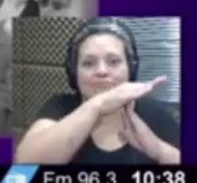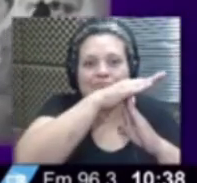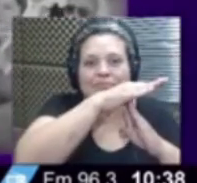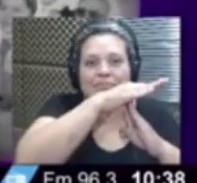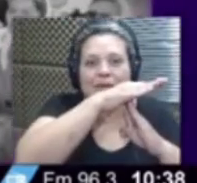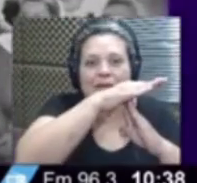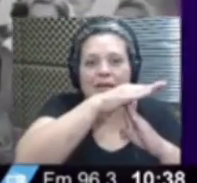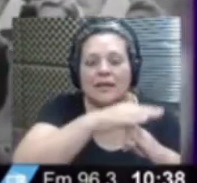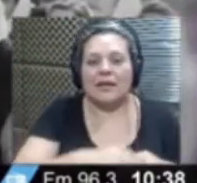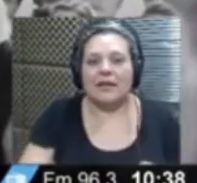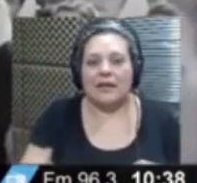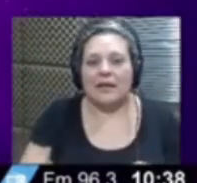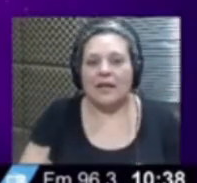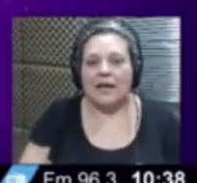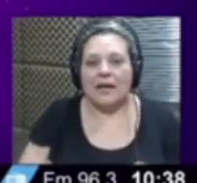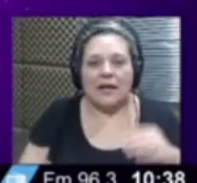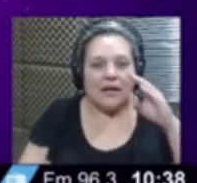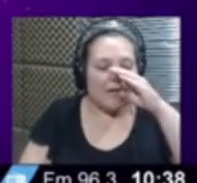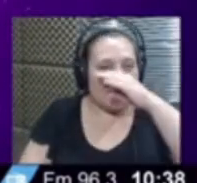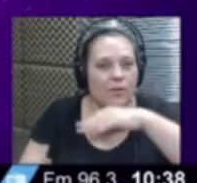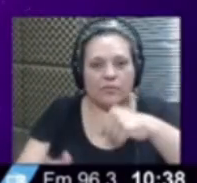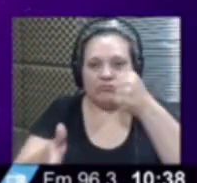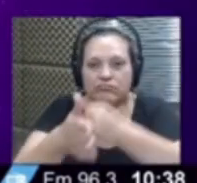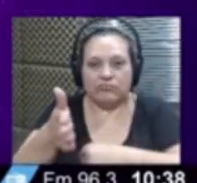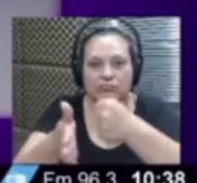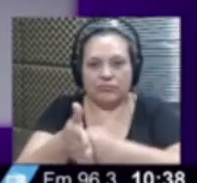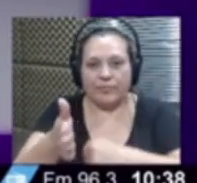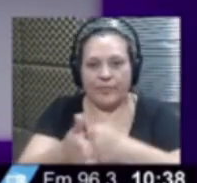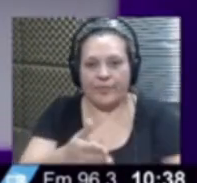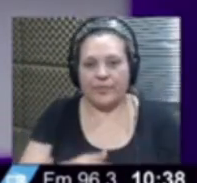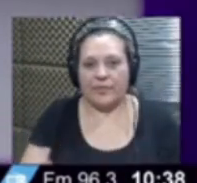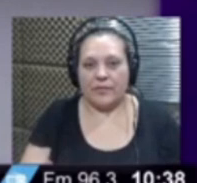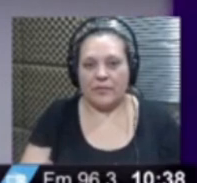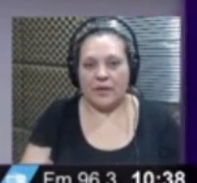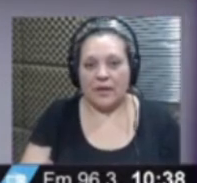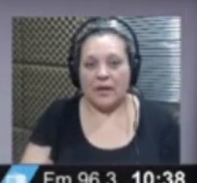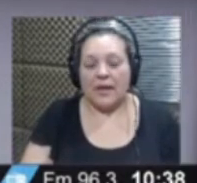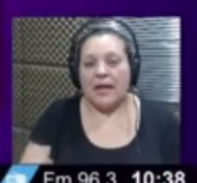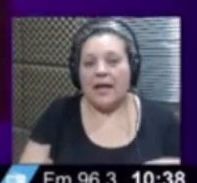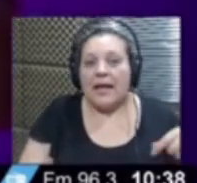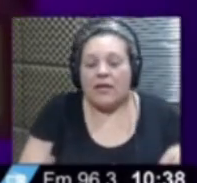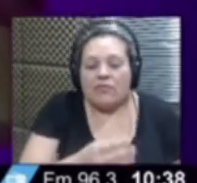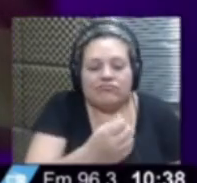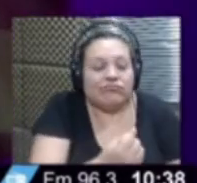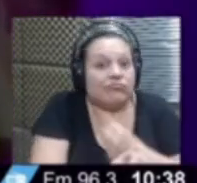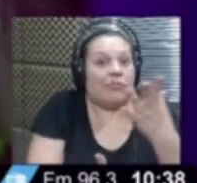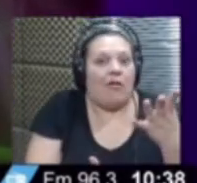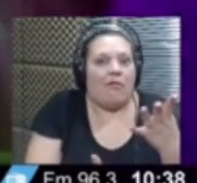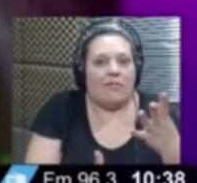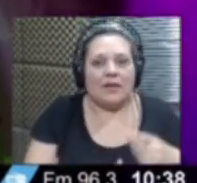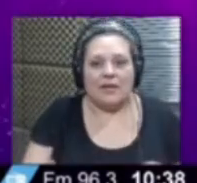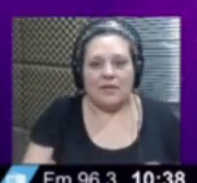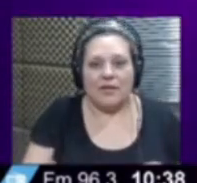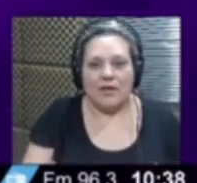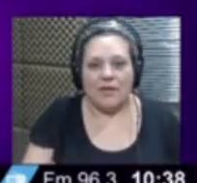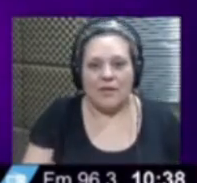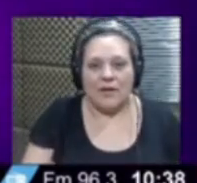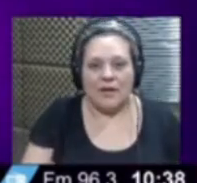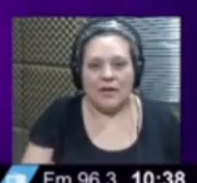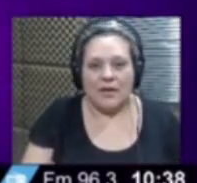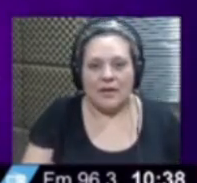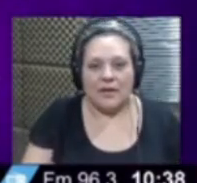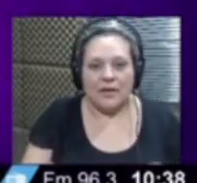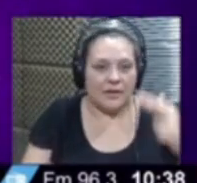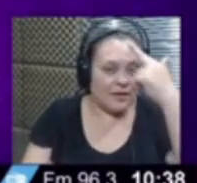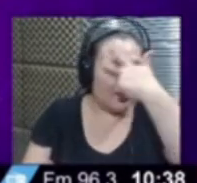por la época, la revolución de Haití. Esa fue la primera revolución cimarrona. Los panafricanistas